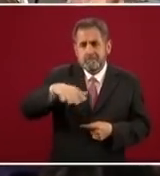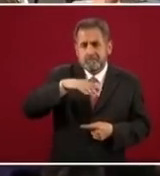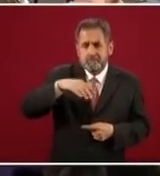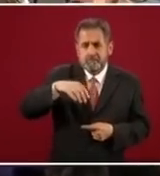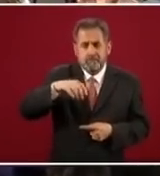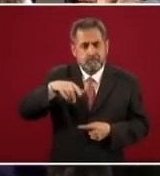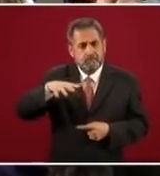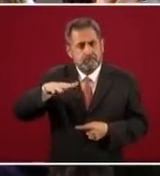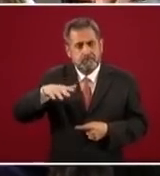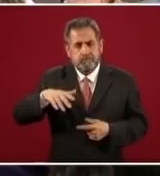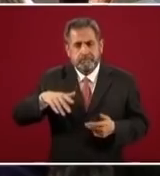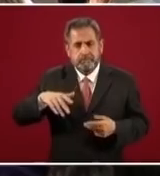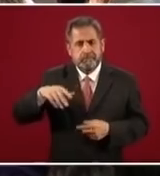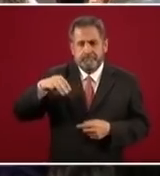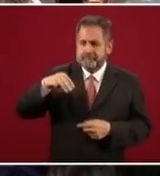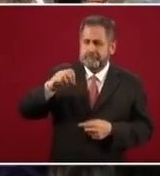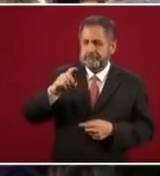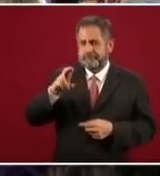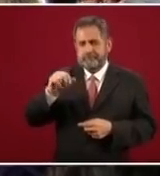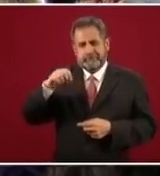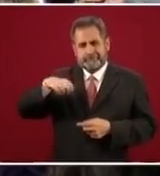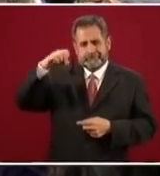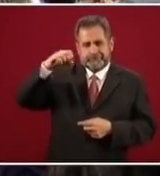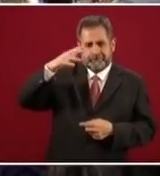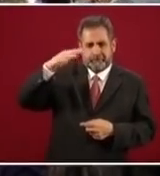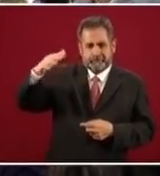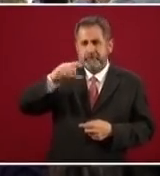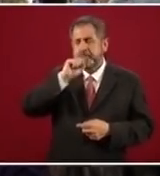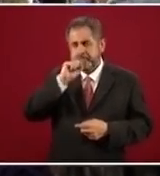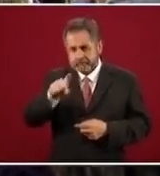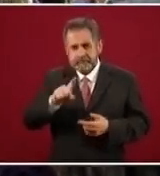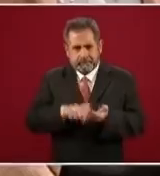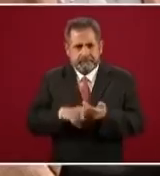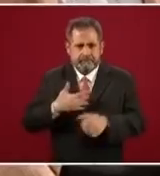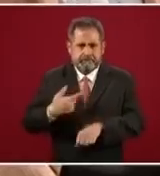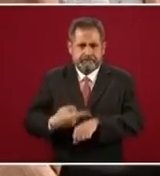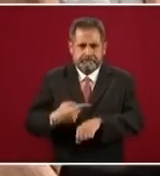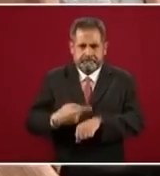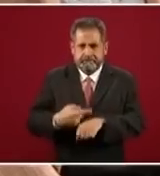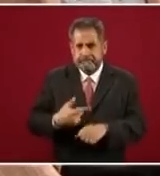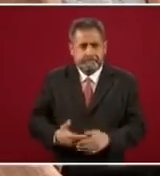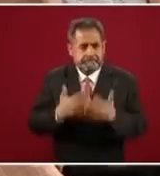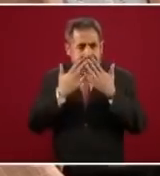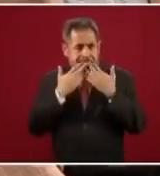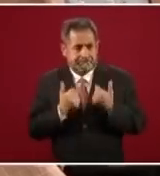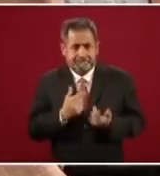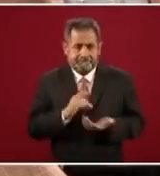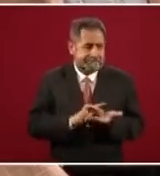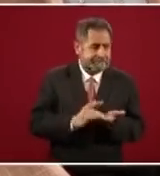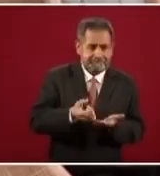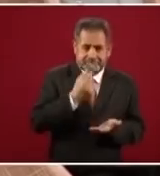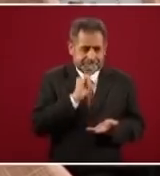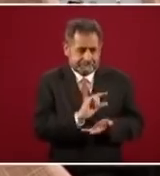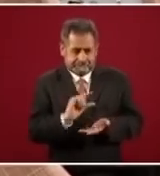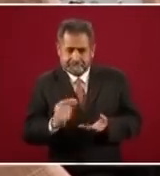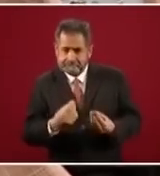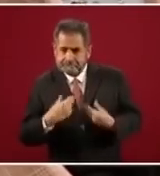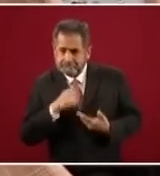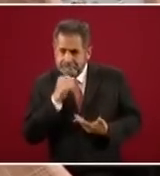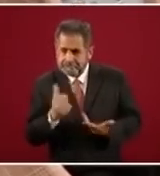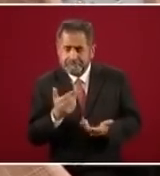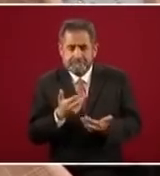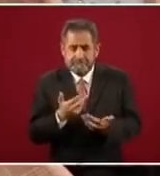como usted dijo, maduras, que tienen también la enfermedad y que no tienen el acceso suficiente, por lo menos, a los medicamentos.